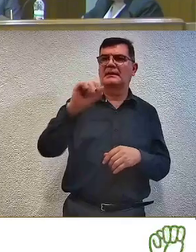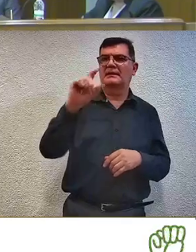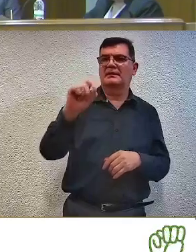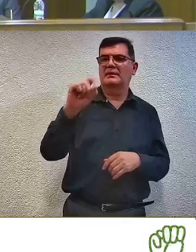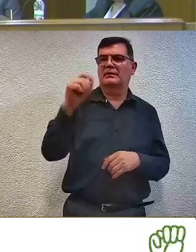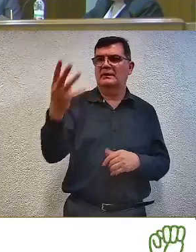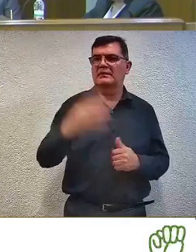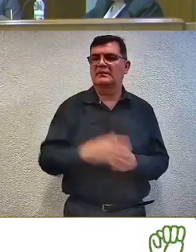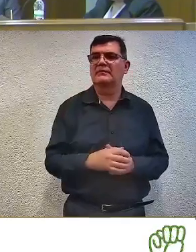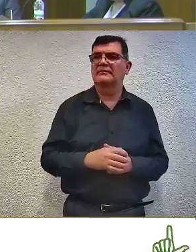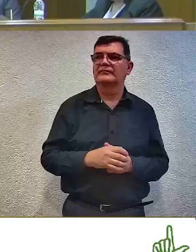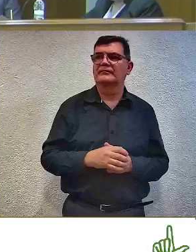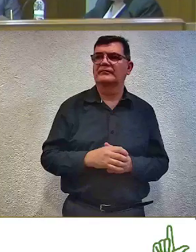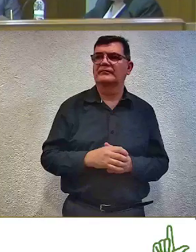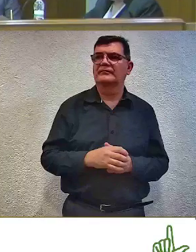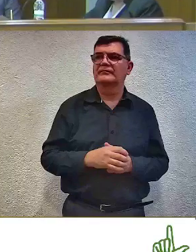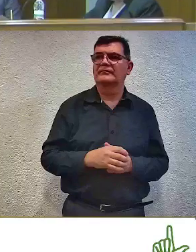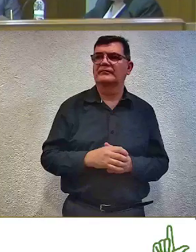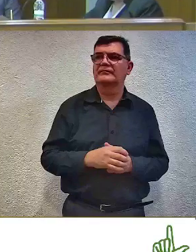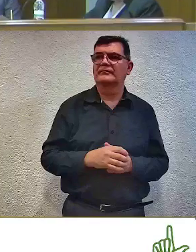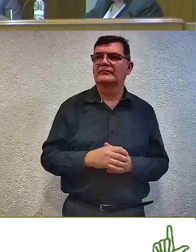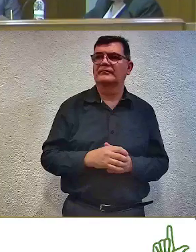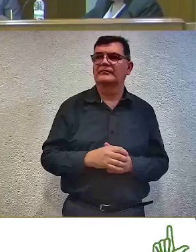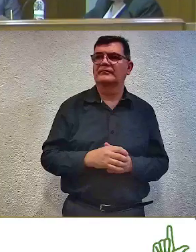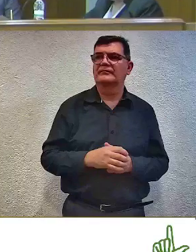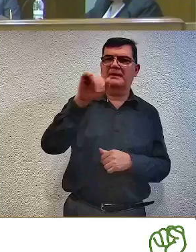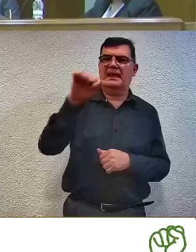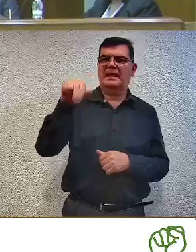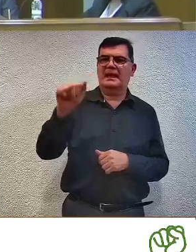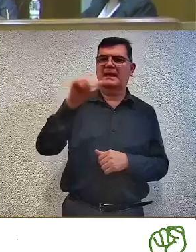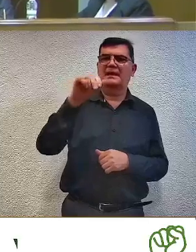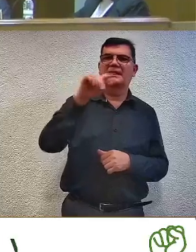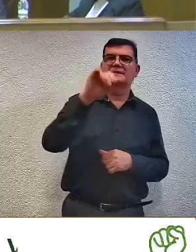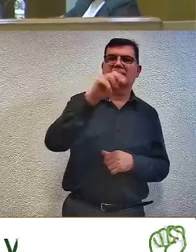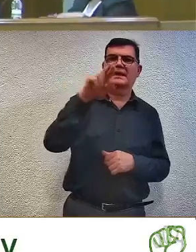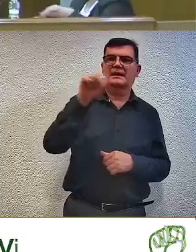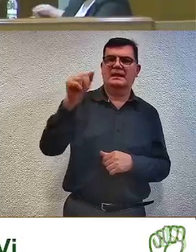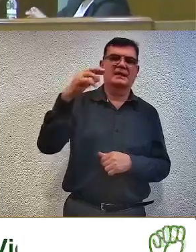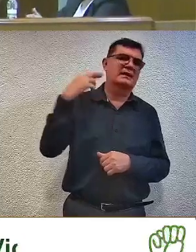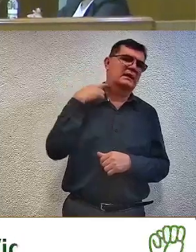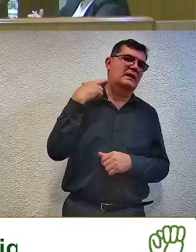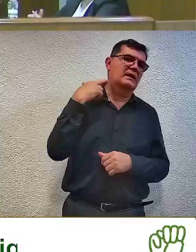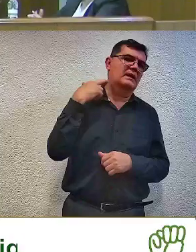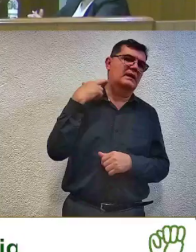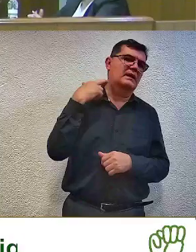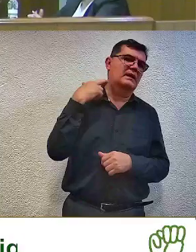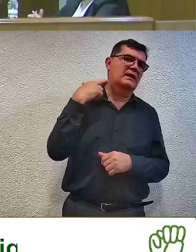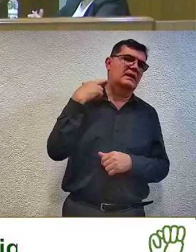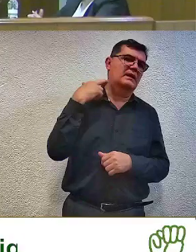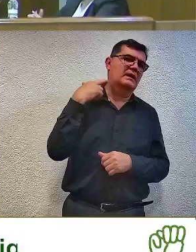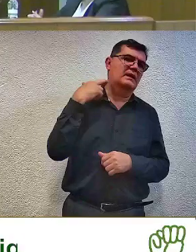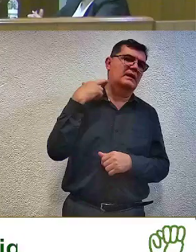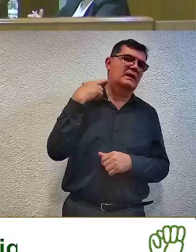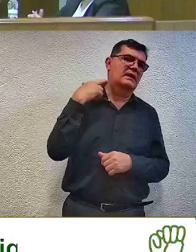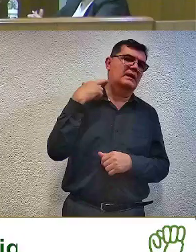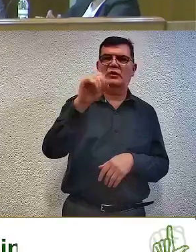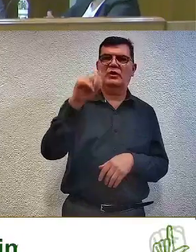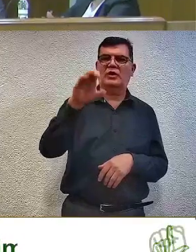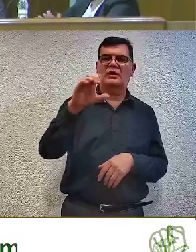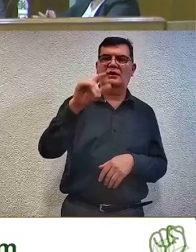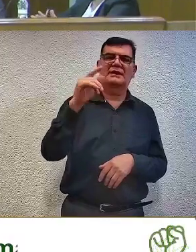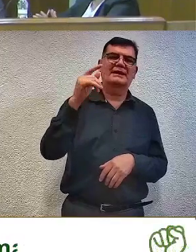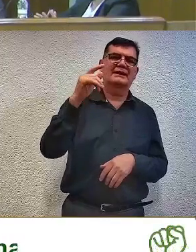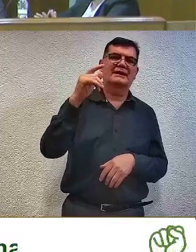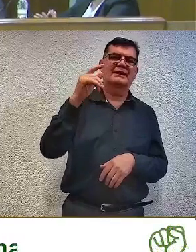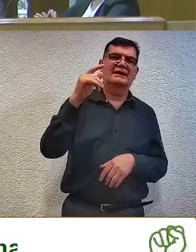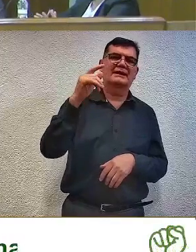2024. La actora es Viviana Sierra Mercenario, regidora del Ayuntamiento de Metlatono Guerrero.